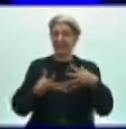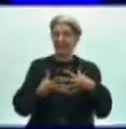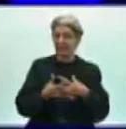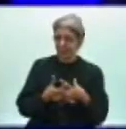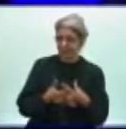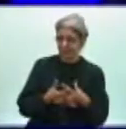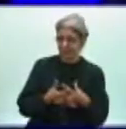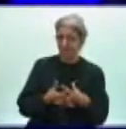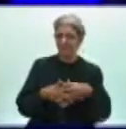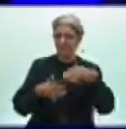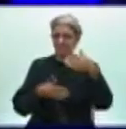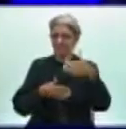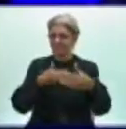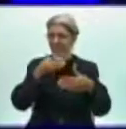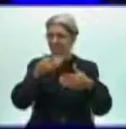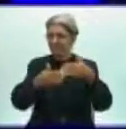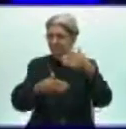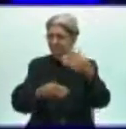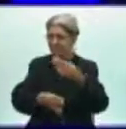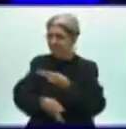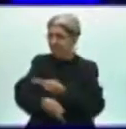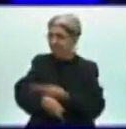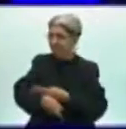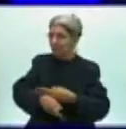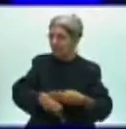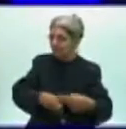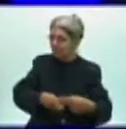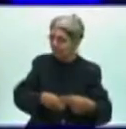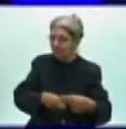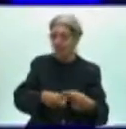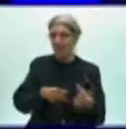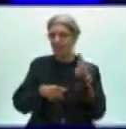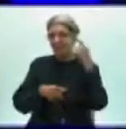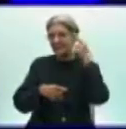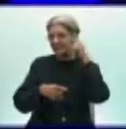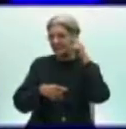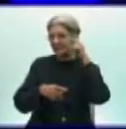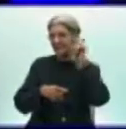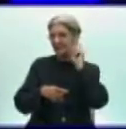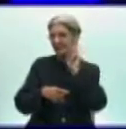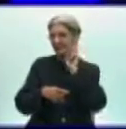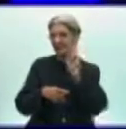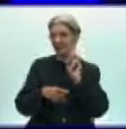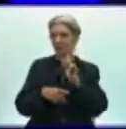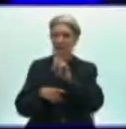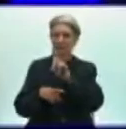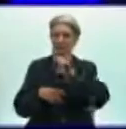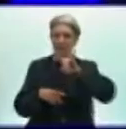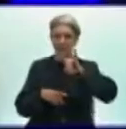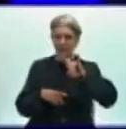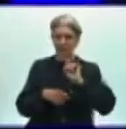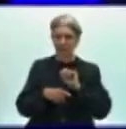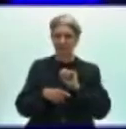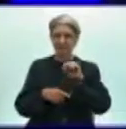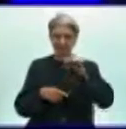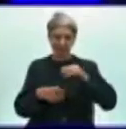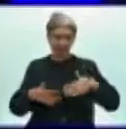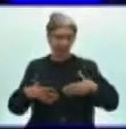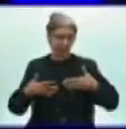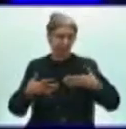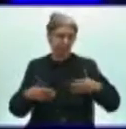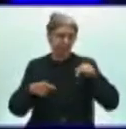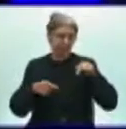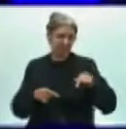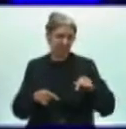un proceso histórico que ocurrió en el siglo XIX. Un proceso histórico que vamos a contextualizar a la región de